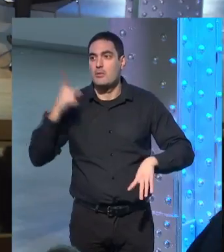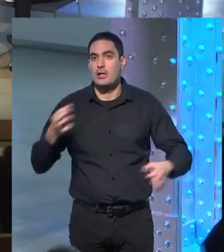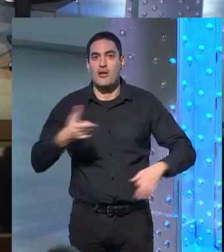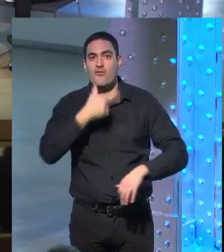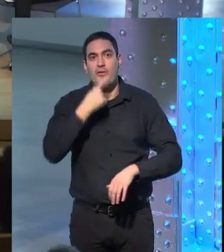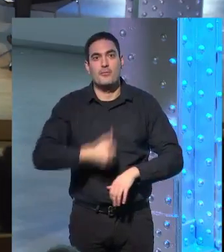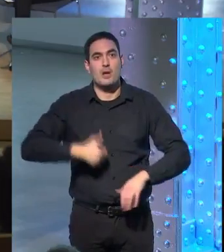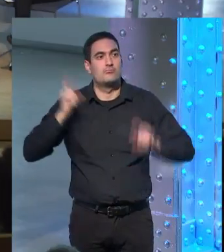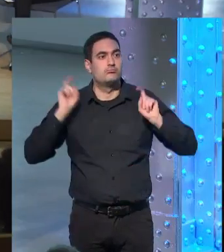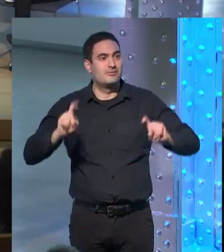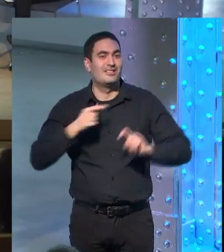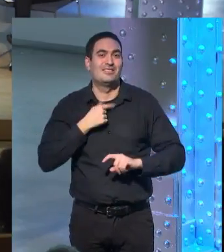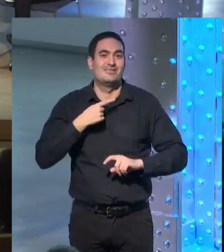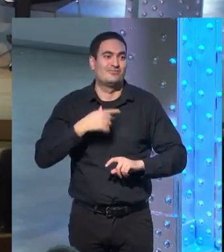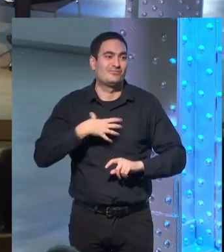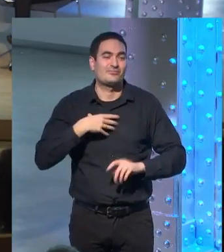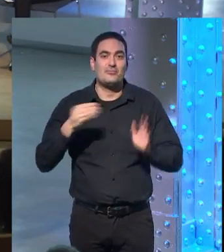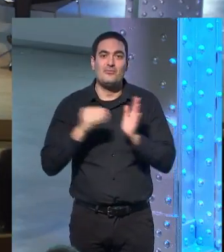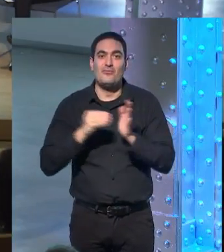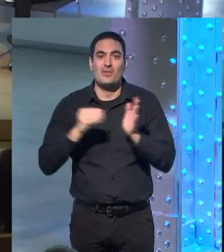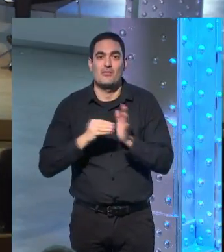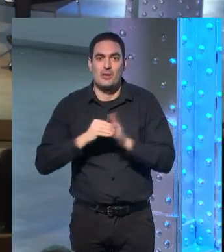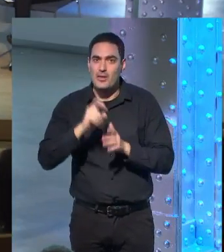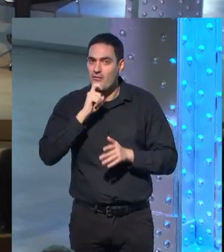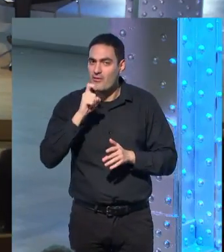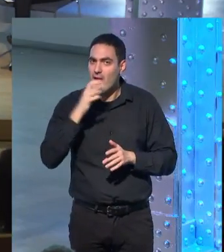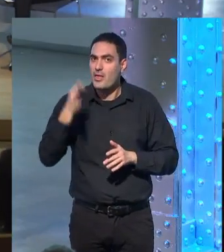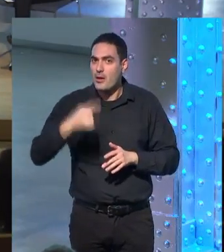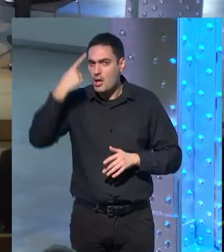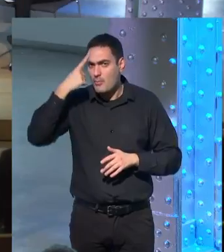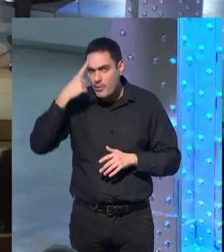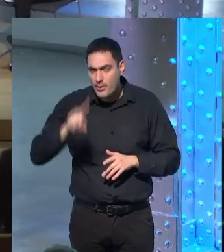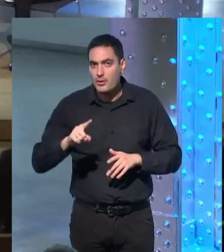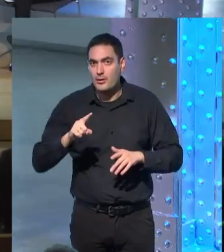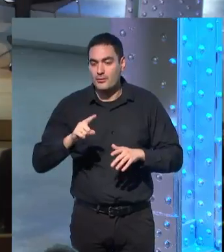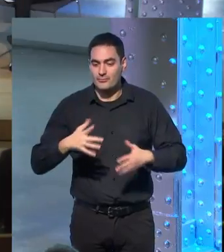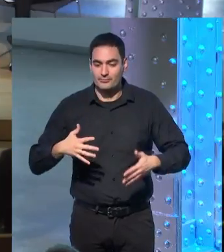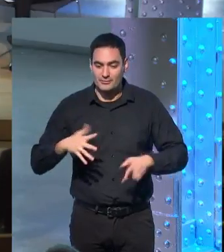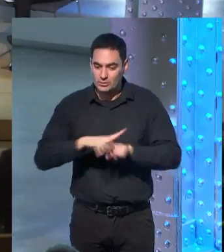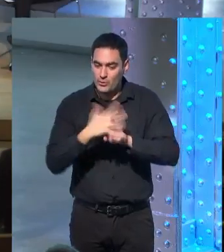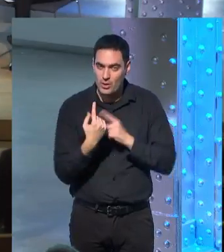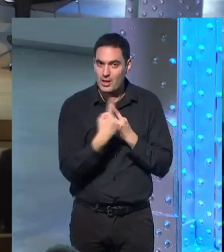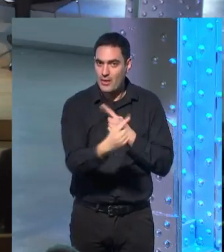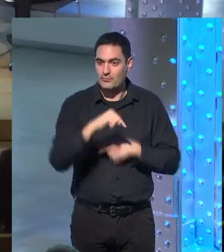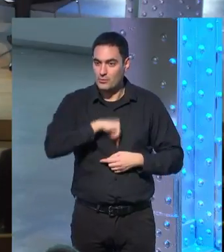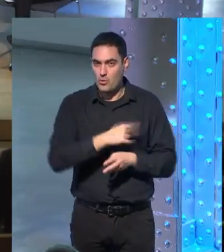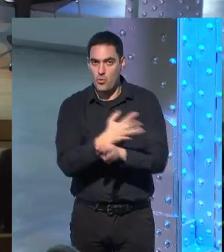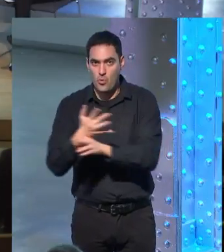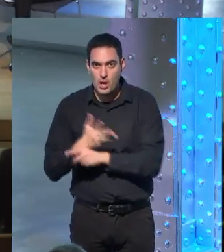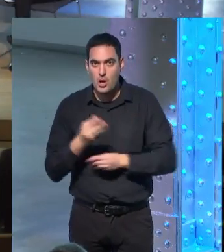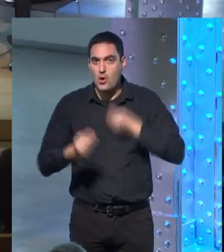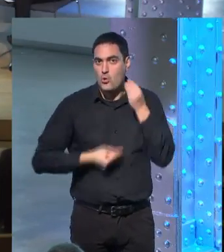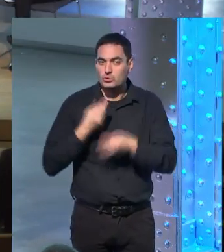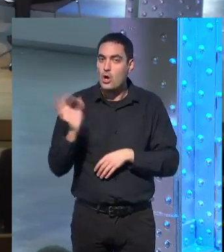fuera más fácil educar, pero a veces no es complicado. Hay que tener en cuenta eso, el estado de ánimo en el momento en el que están jugando o